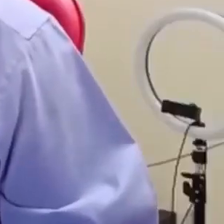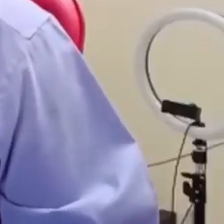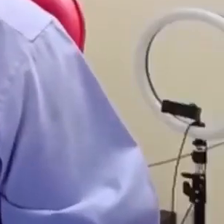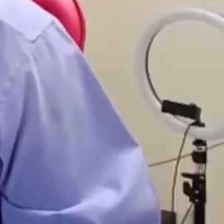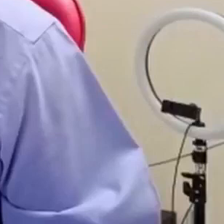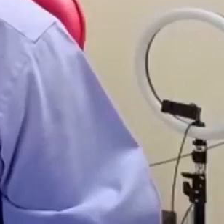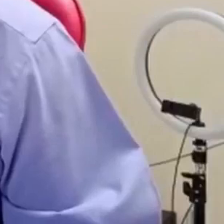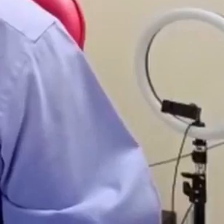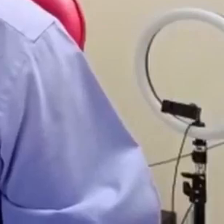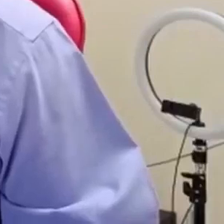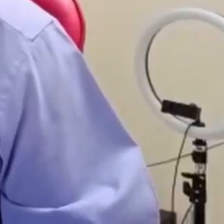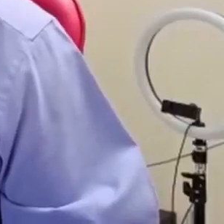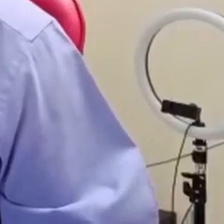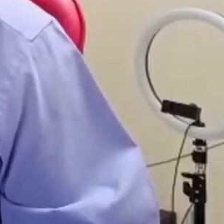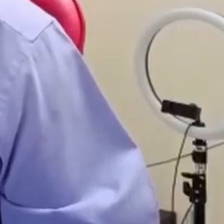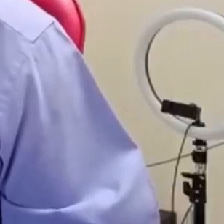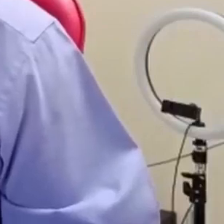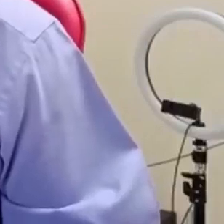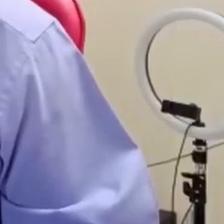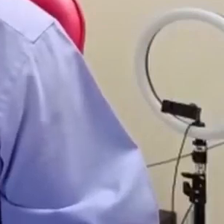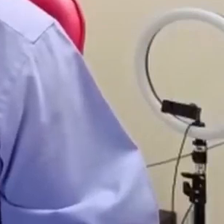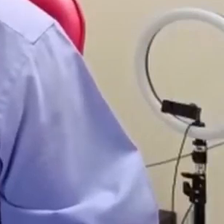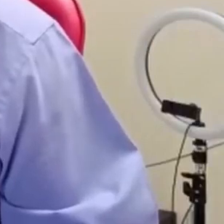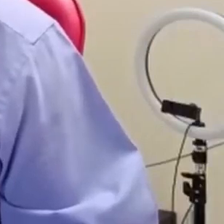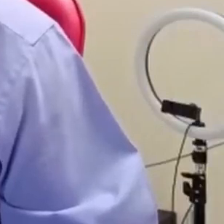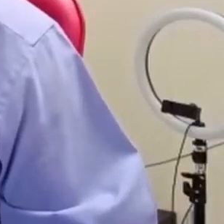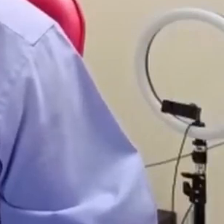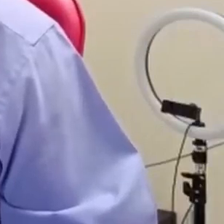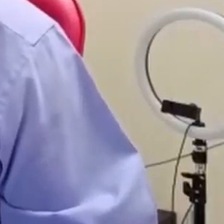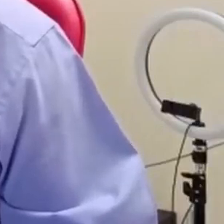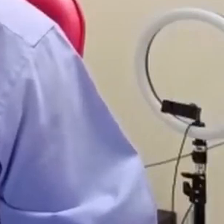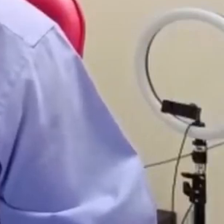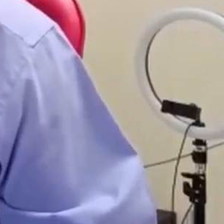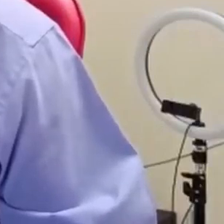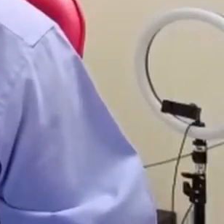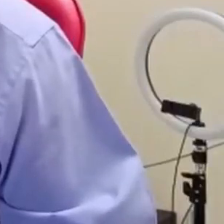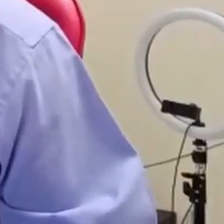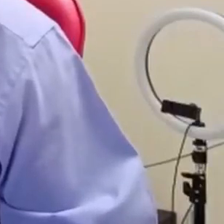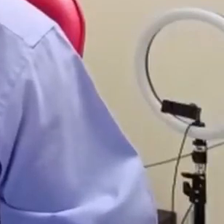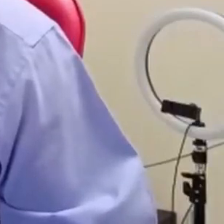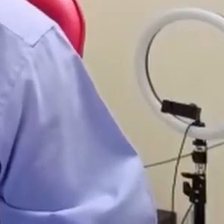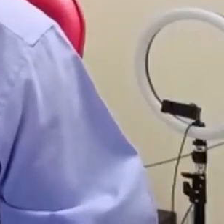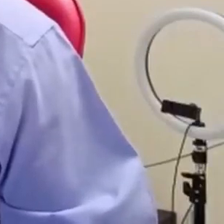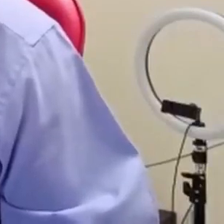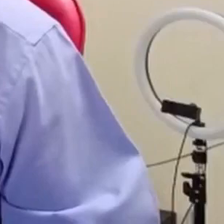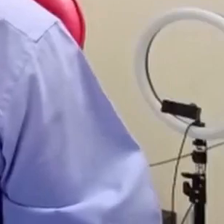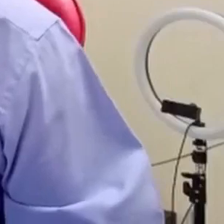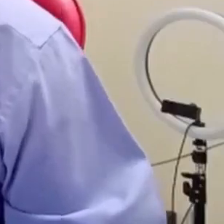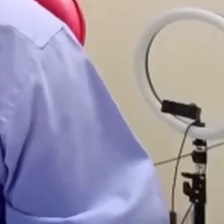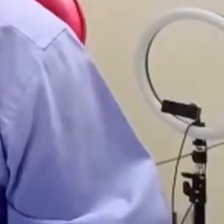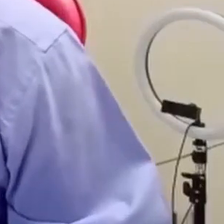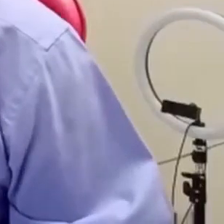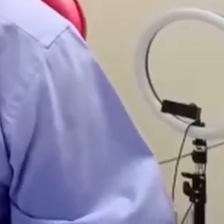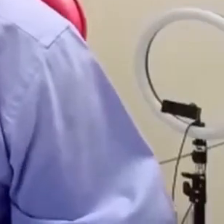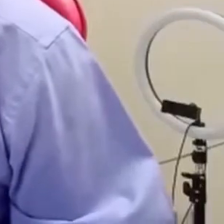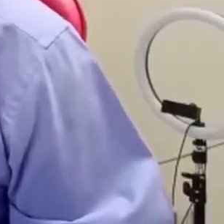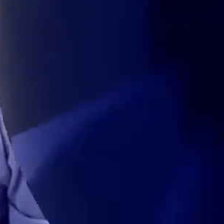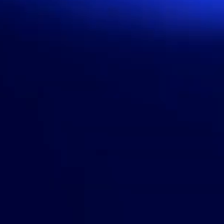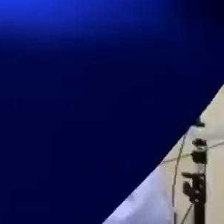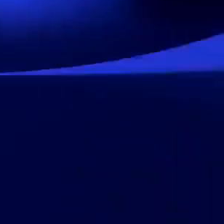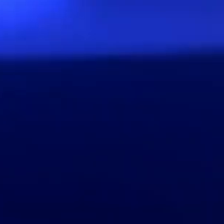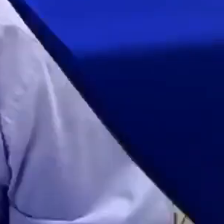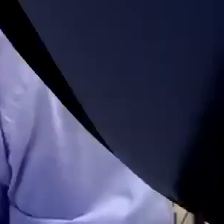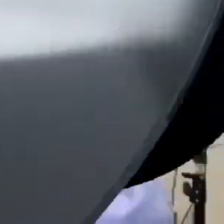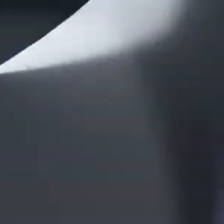Aún, aunque usted no lo crea, aún hay boletos para disfrutar de manera gratuita La Quinchecua.